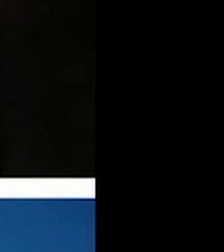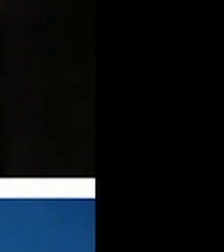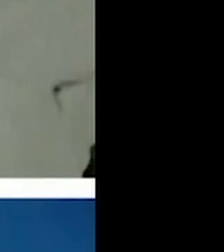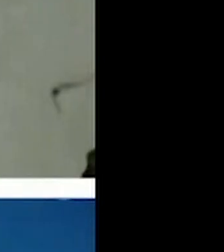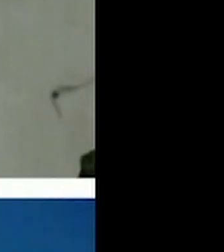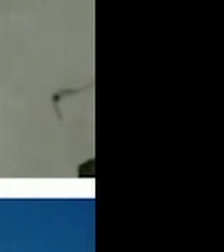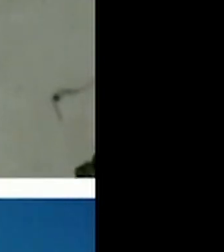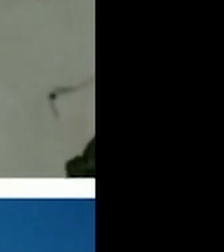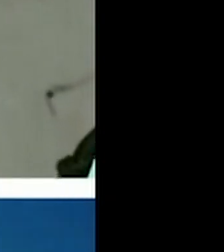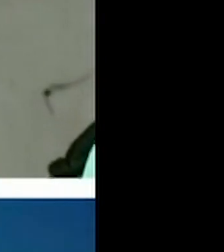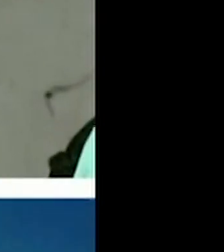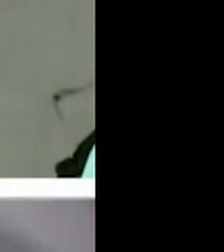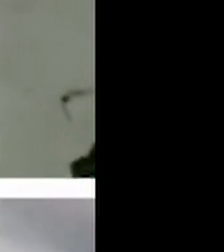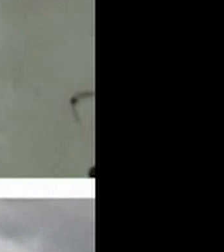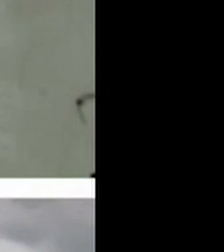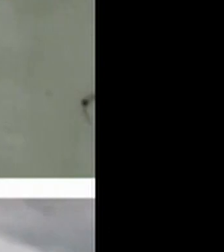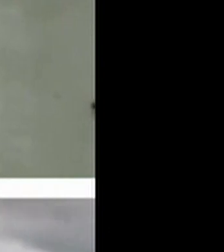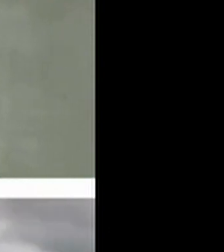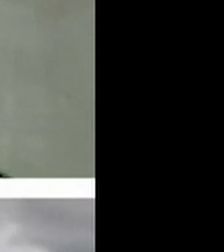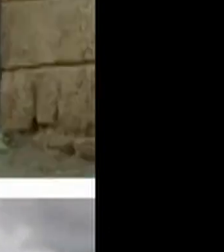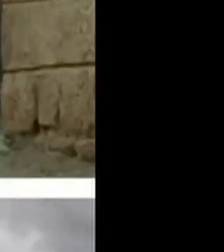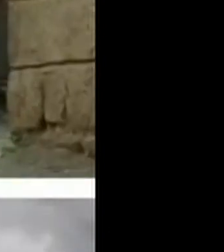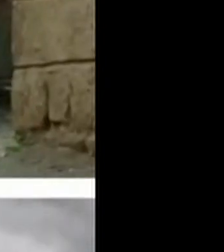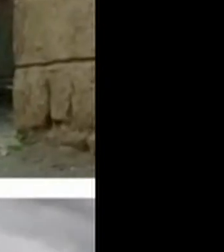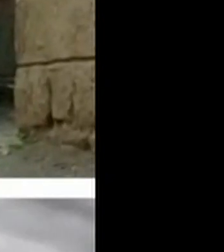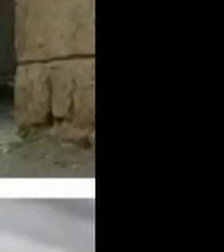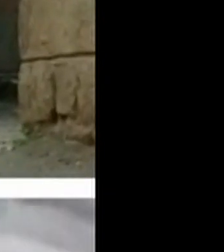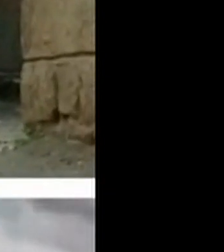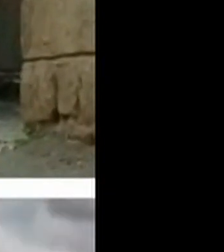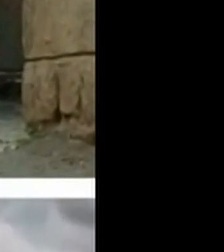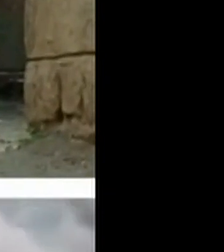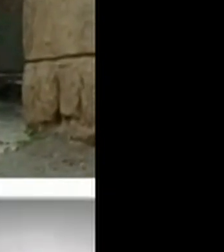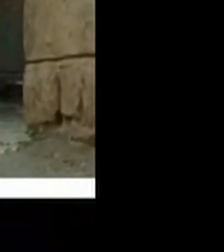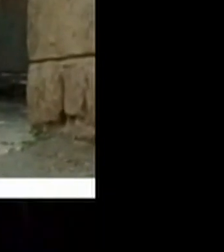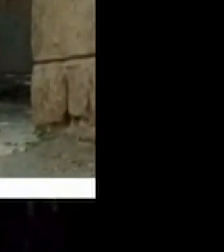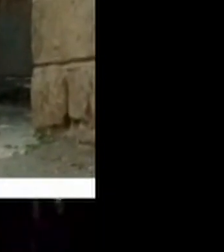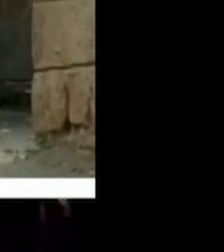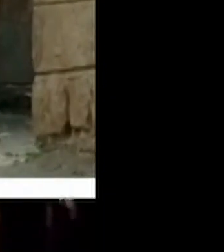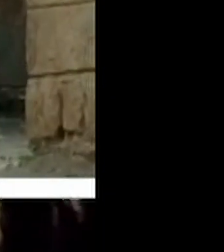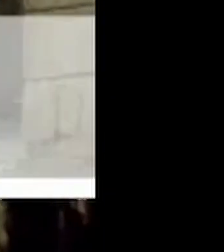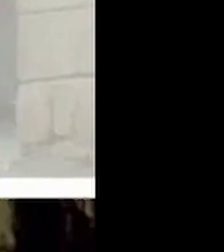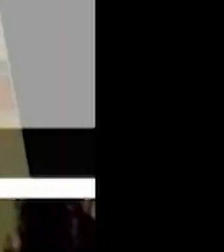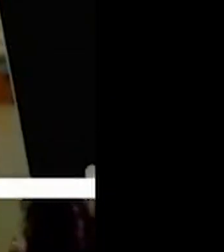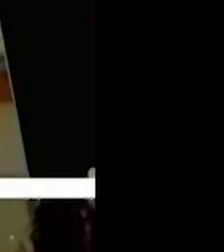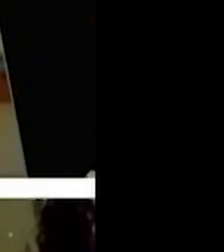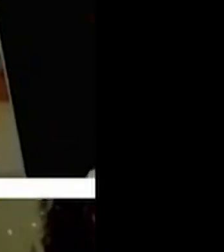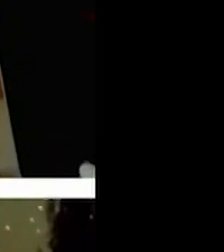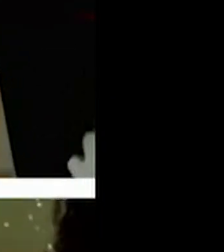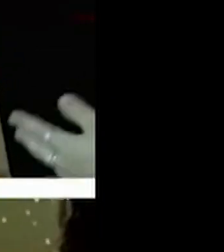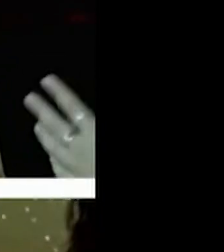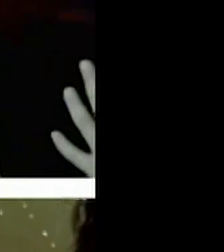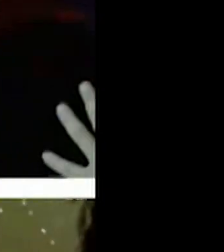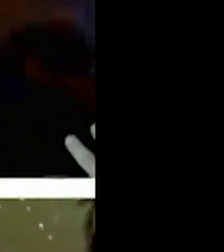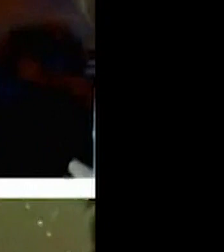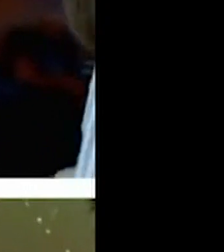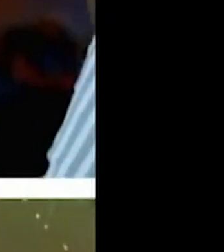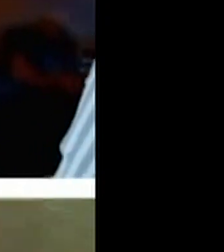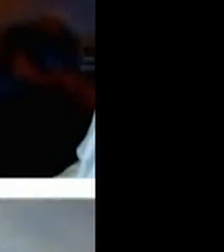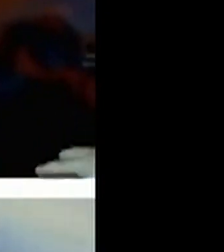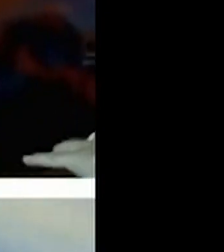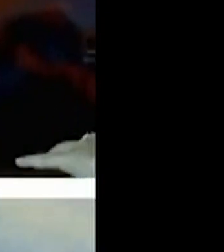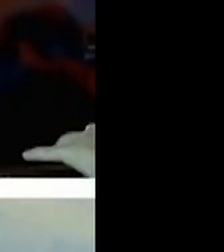la capital de Kenia, quiere evitar que las niñas sufran la violencia sexual a la que ella estuvo expuesta. Y la hija